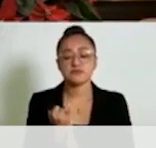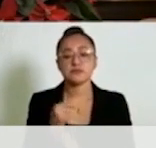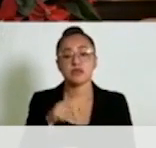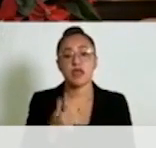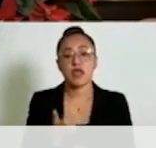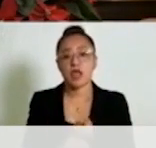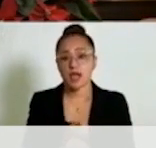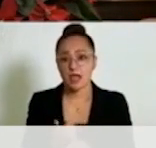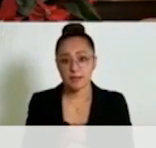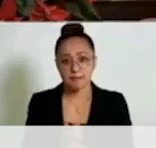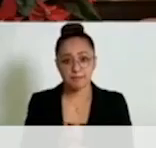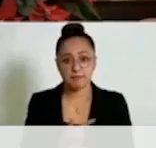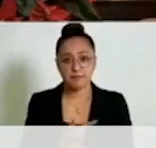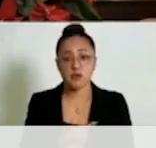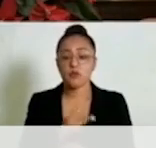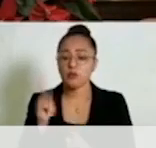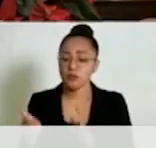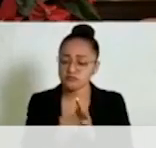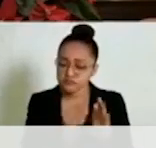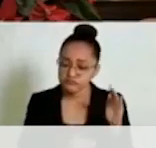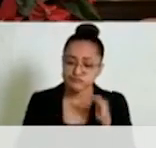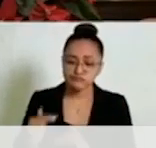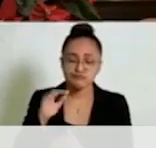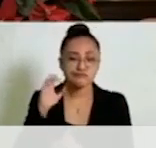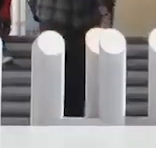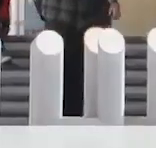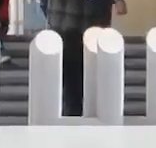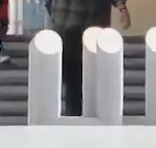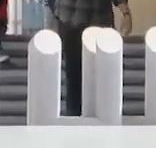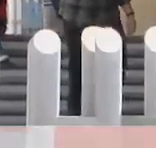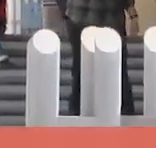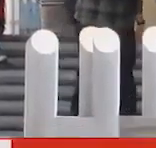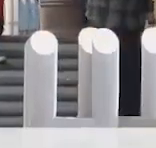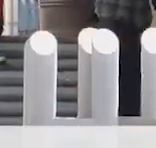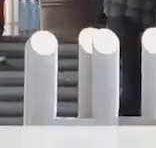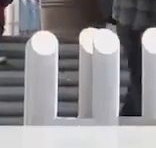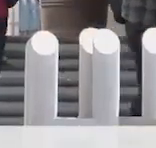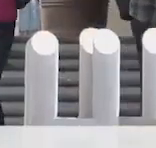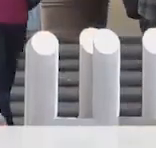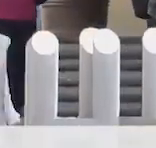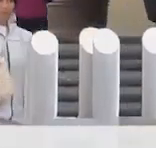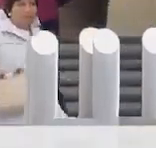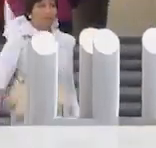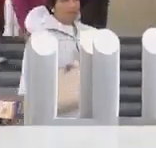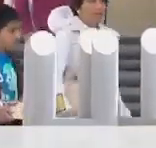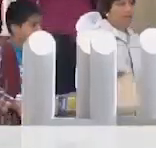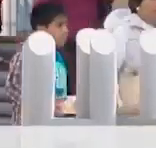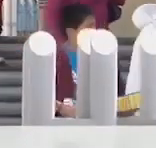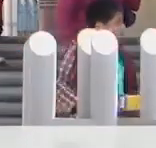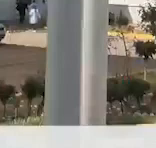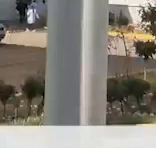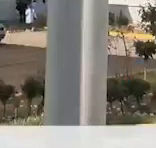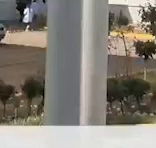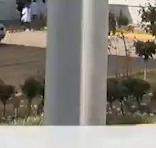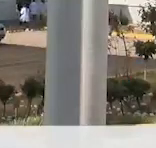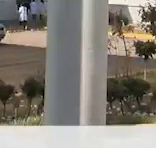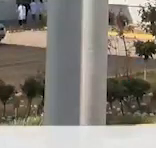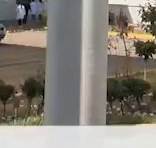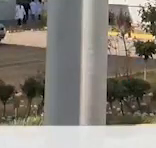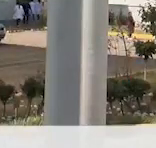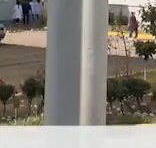de amarillo en el Estado a color naranja. Para este jueves, la Secretaría de Salud reportó